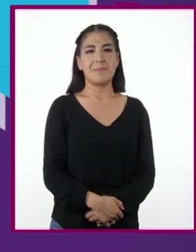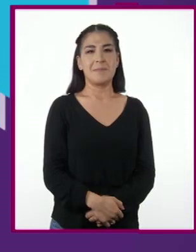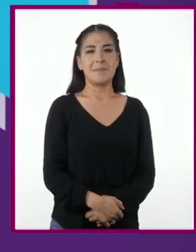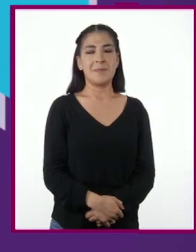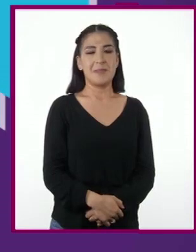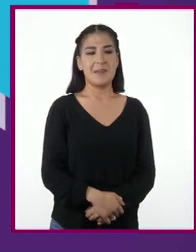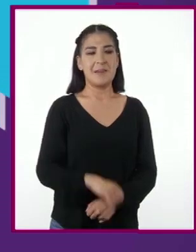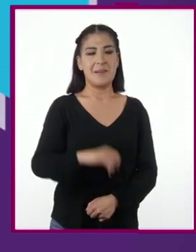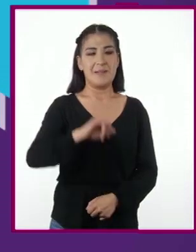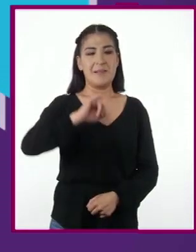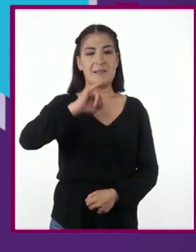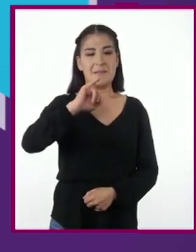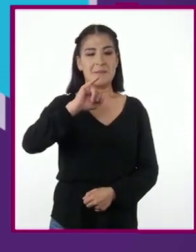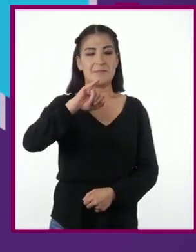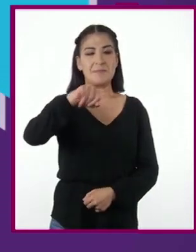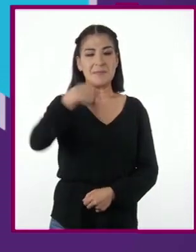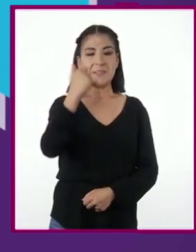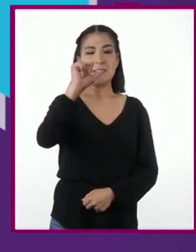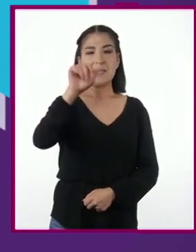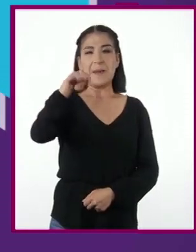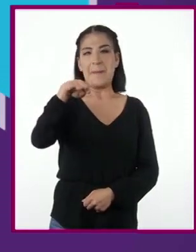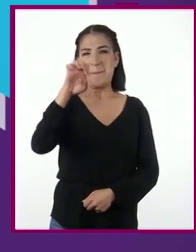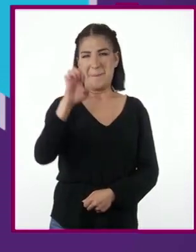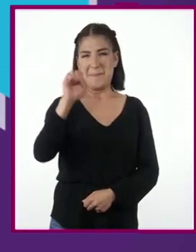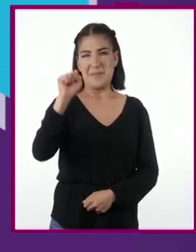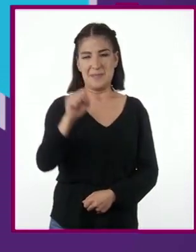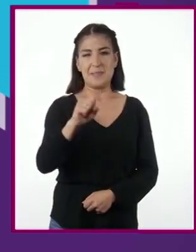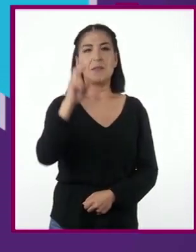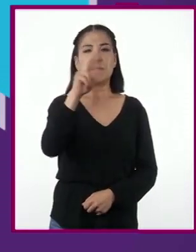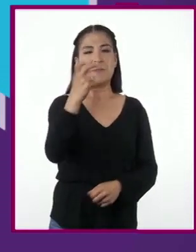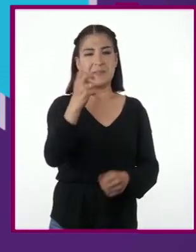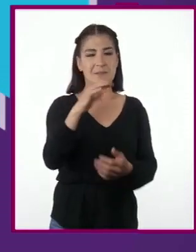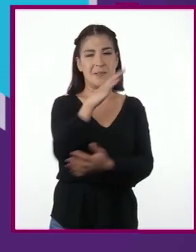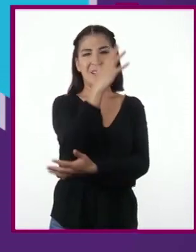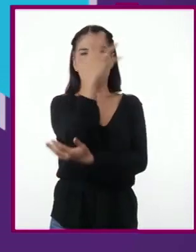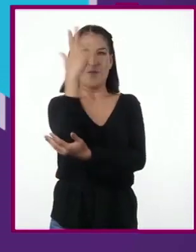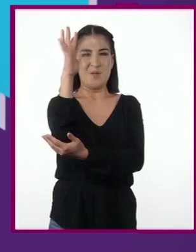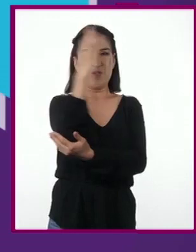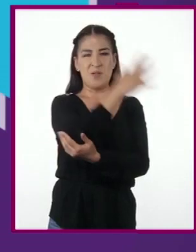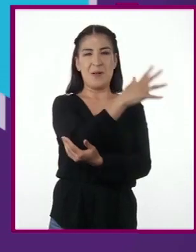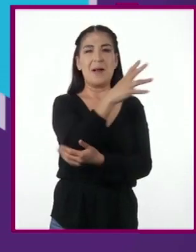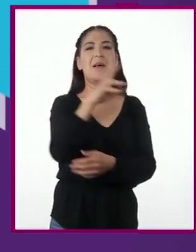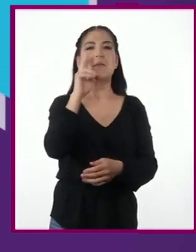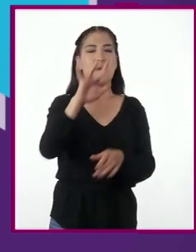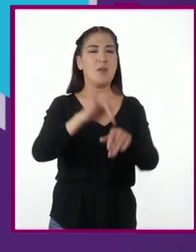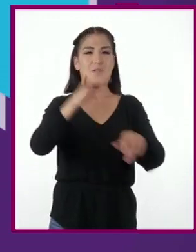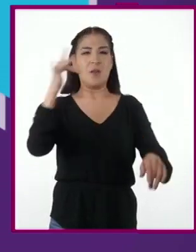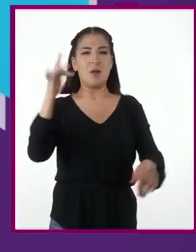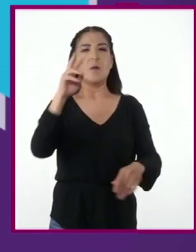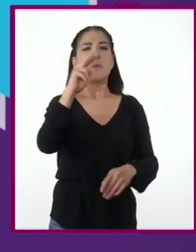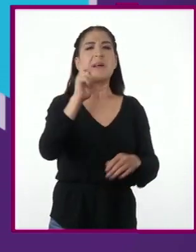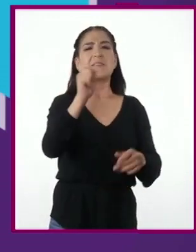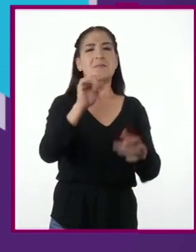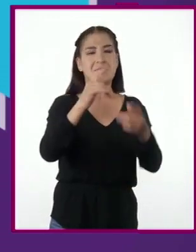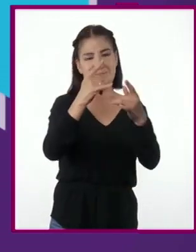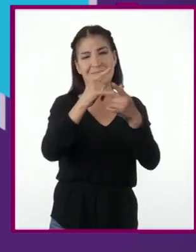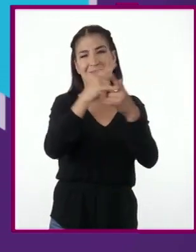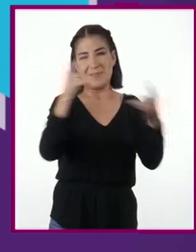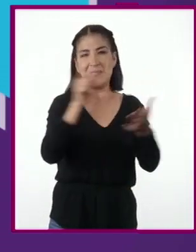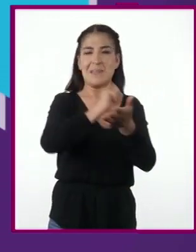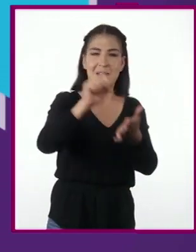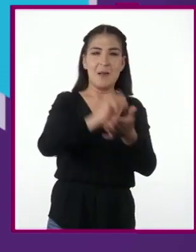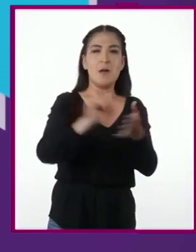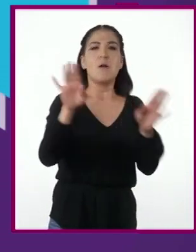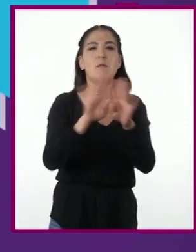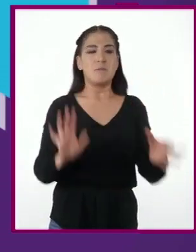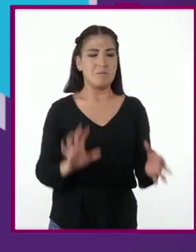James G. Fraser, en La rama dorada, magia y religión, relaciona los distintos mitos